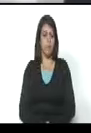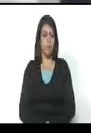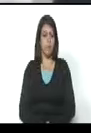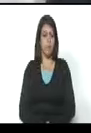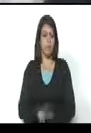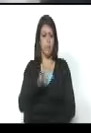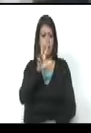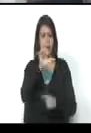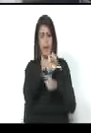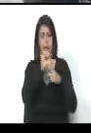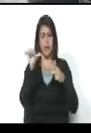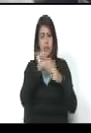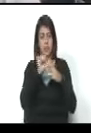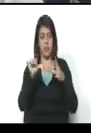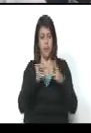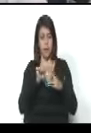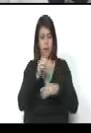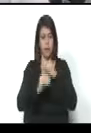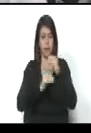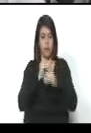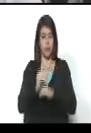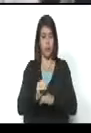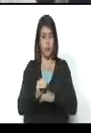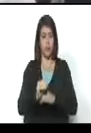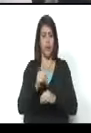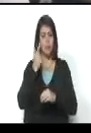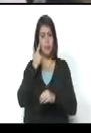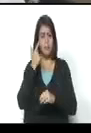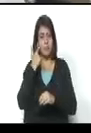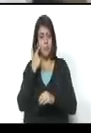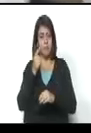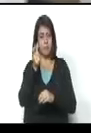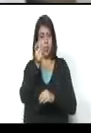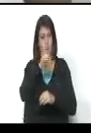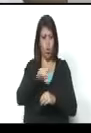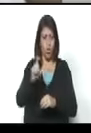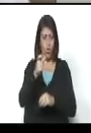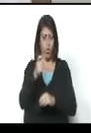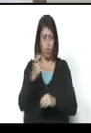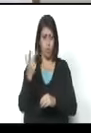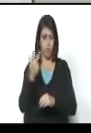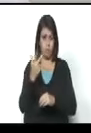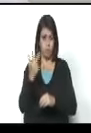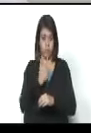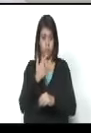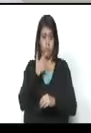Hace 3 semanas, pues él estaba haciendo seguimiento a Globovisión, hace 3 semanas un diputado de la